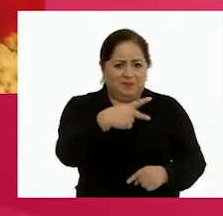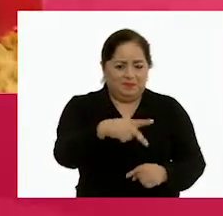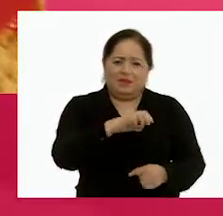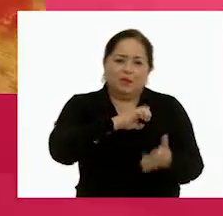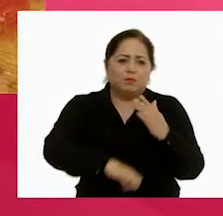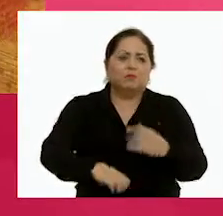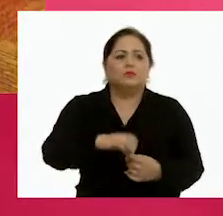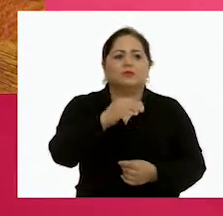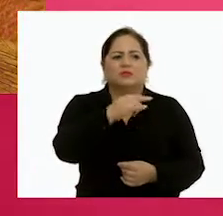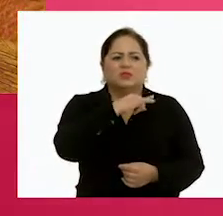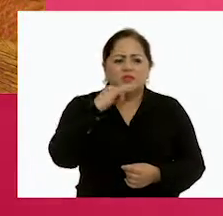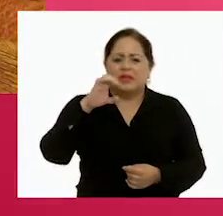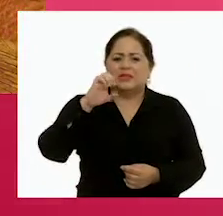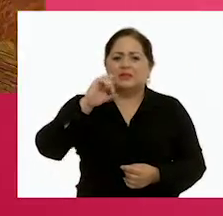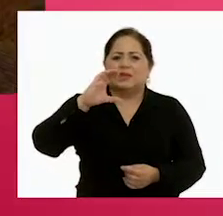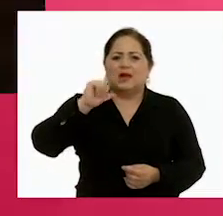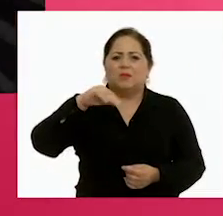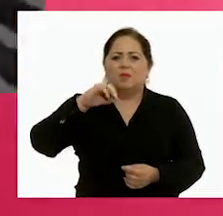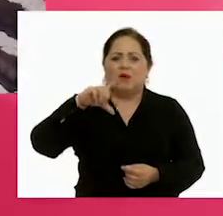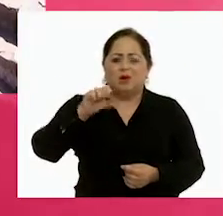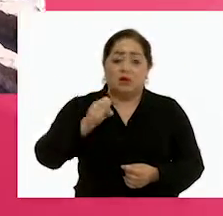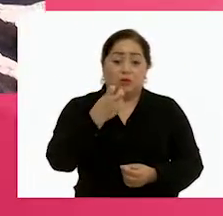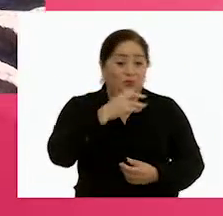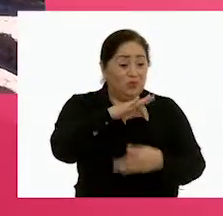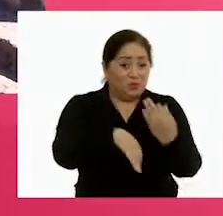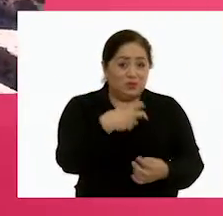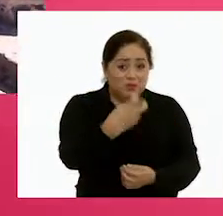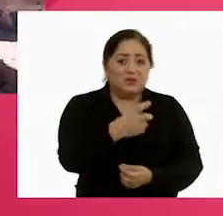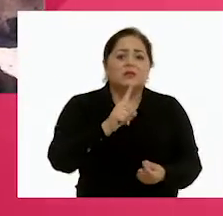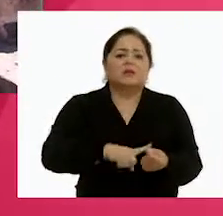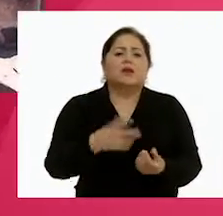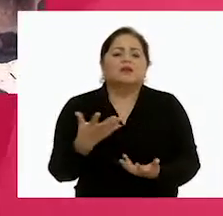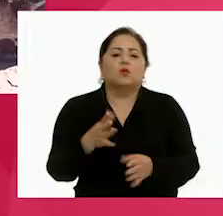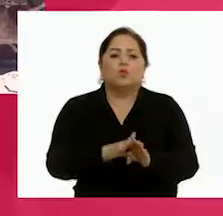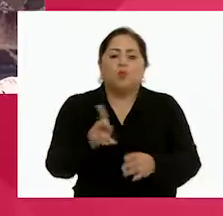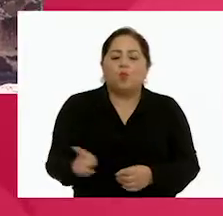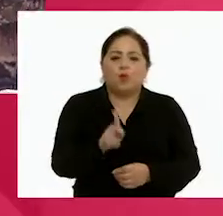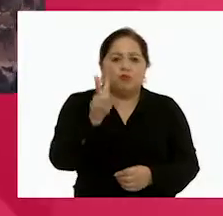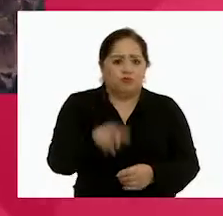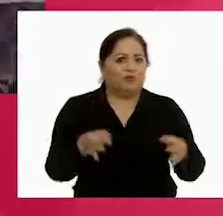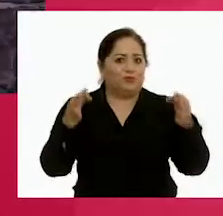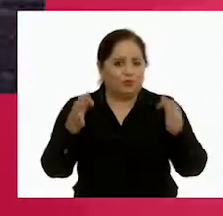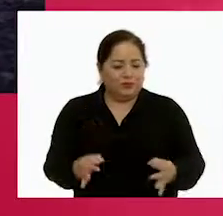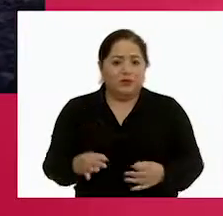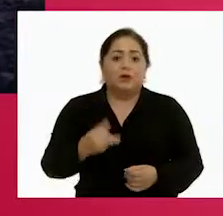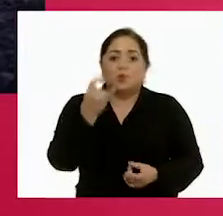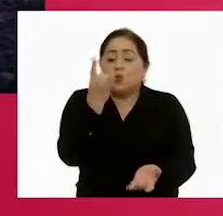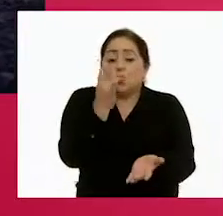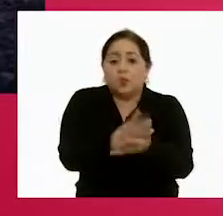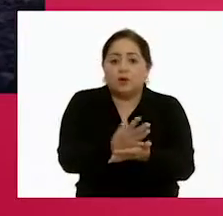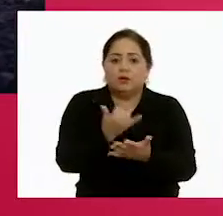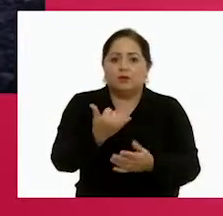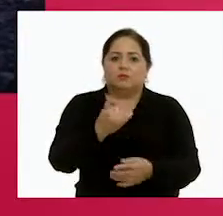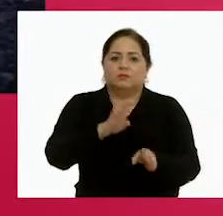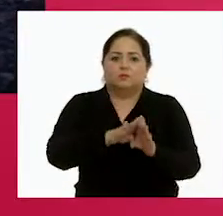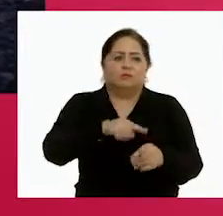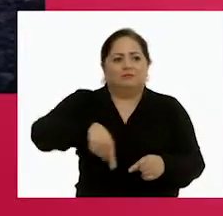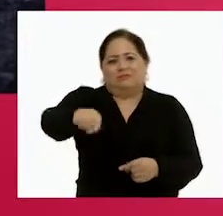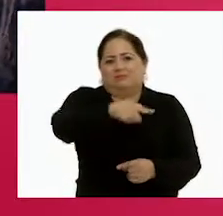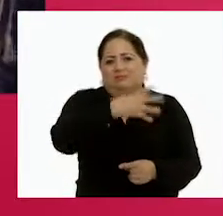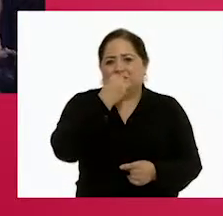los chinicuiles y escamoles. Todo esto lo hace ser un pueblo original, único y lleno de encanto.